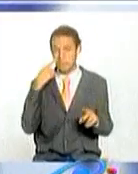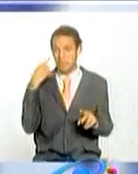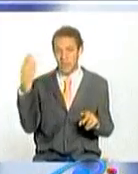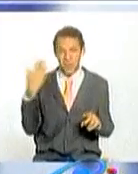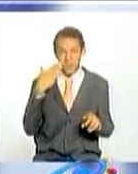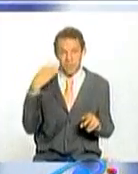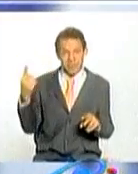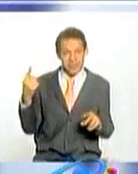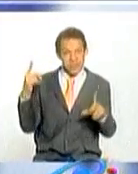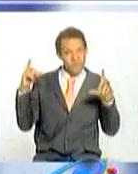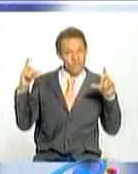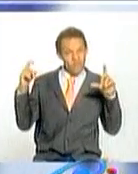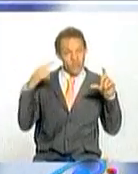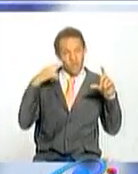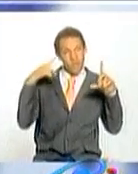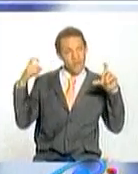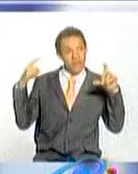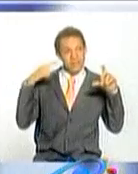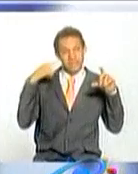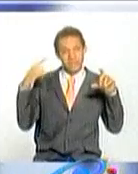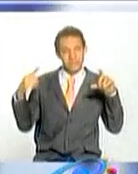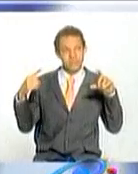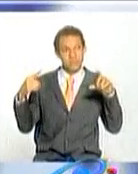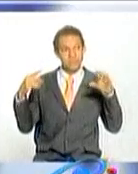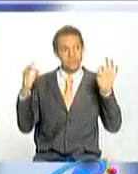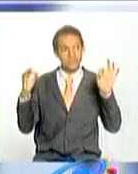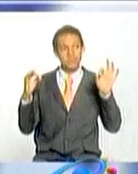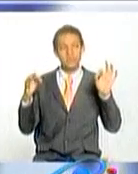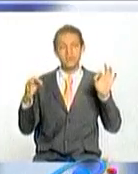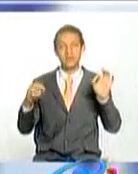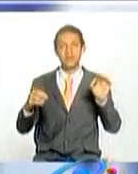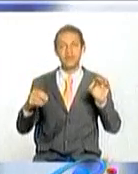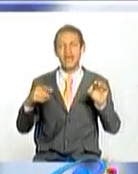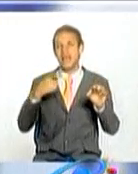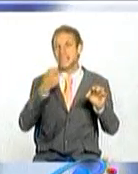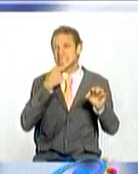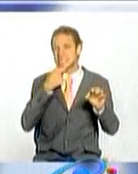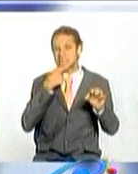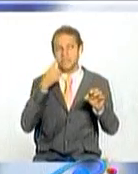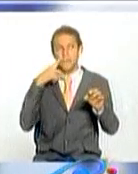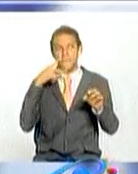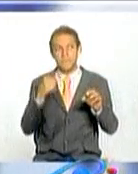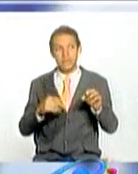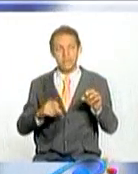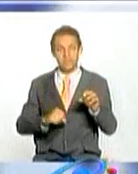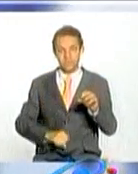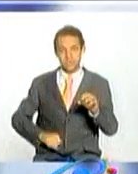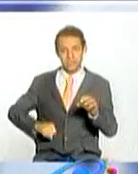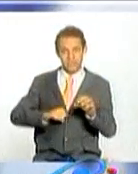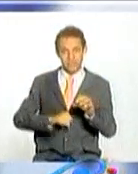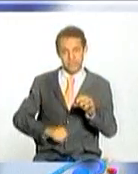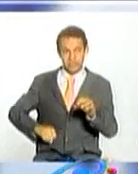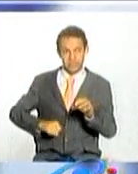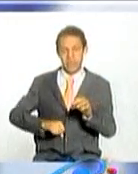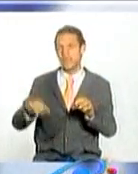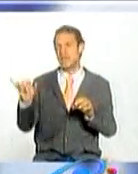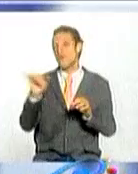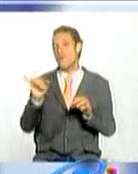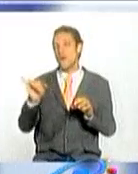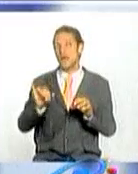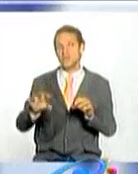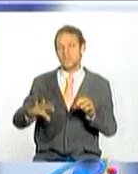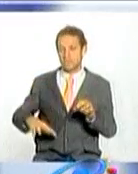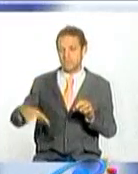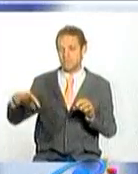la imagen del ovario poliquístico. Y si ustedes ven ese conito gris, es como si fuera ecografía. Eso es lo que está haciendo el doctor Mauricio en este momento a